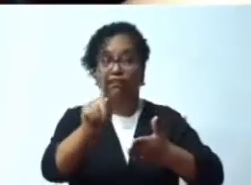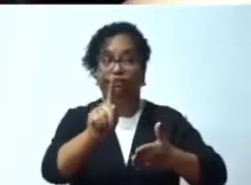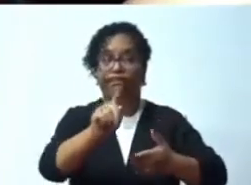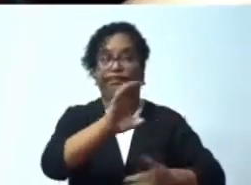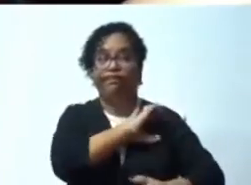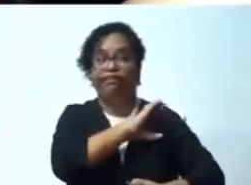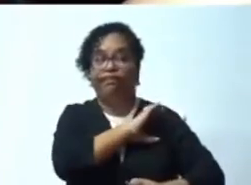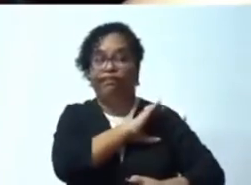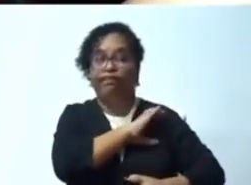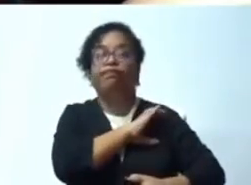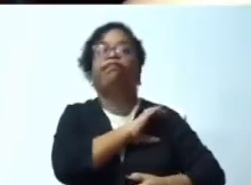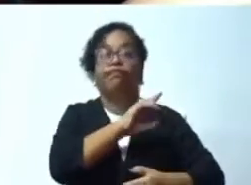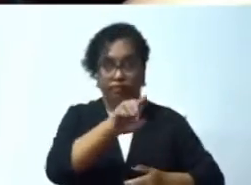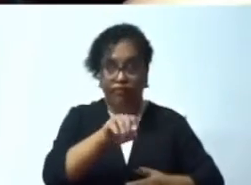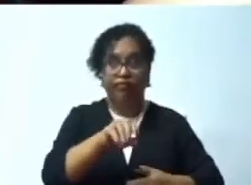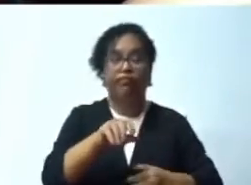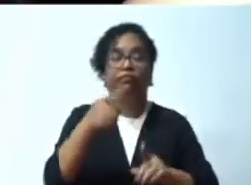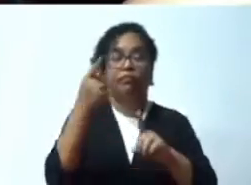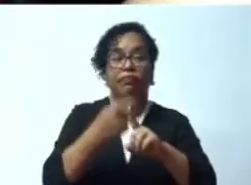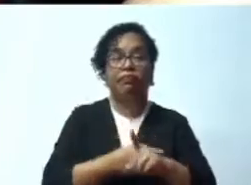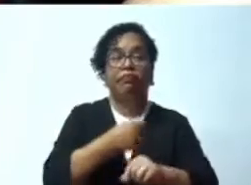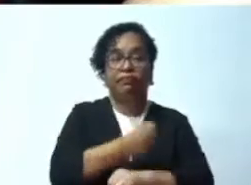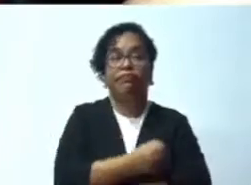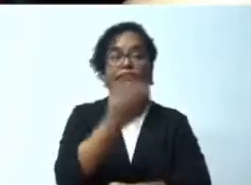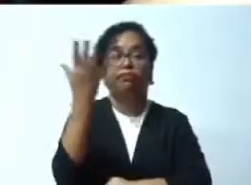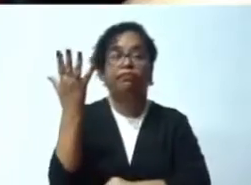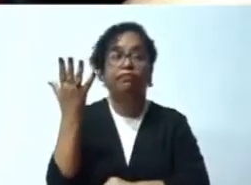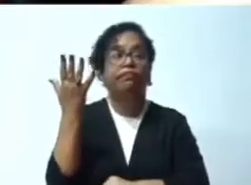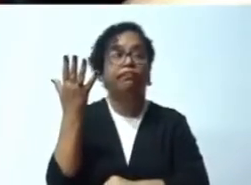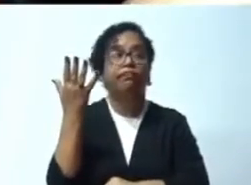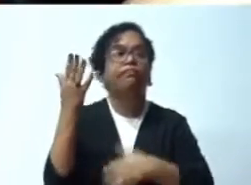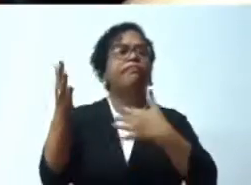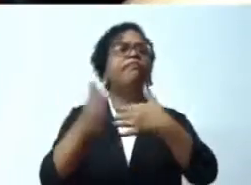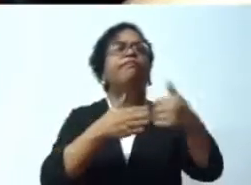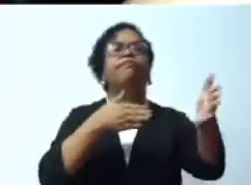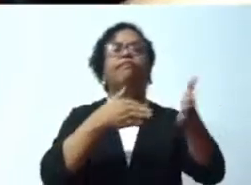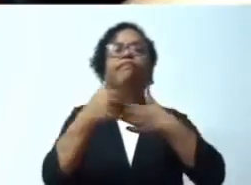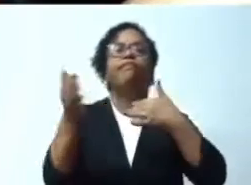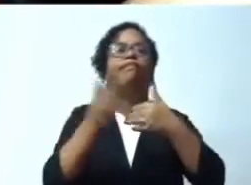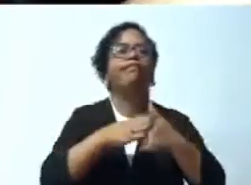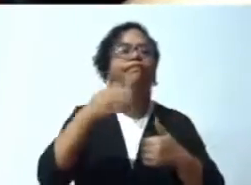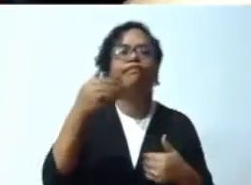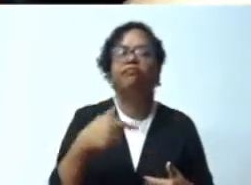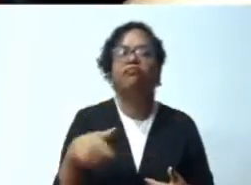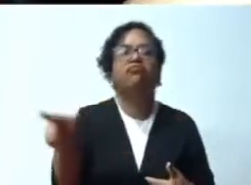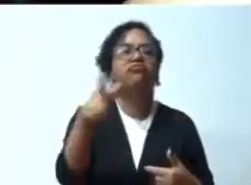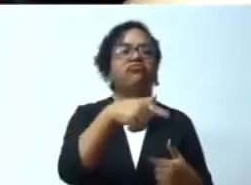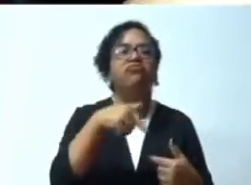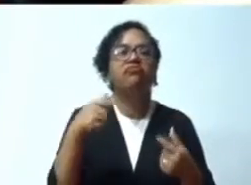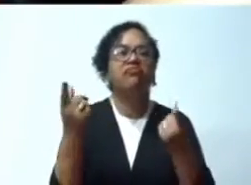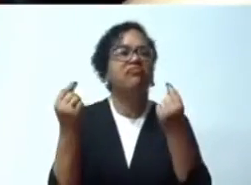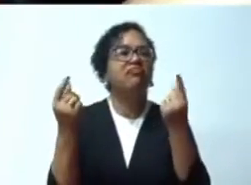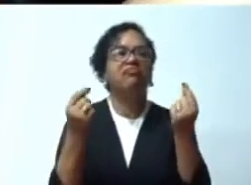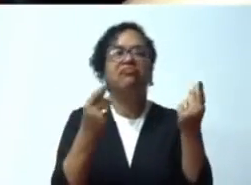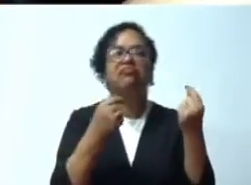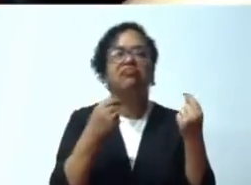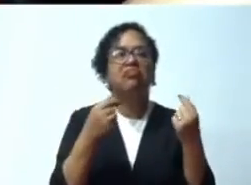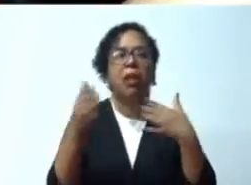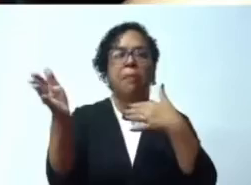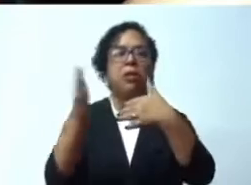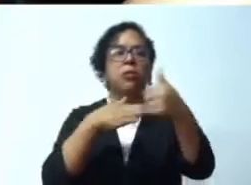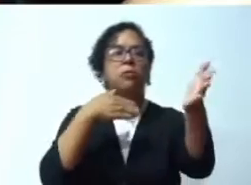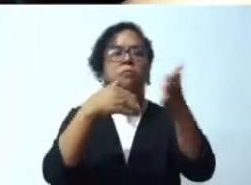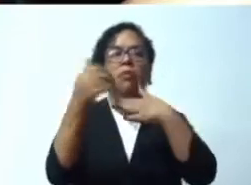en marzo, recientemente. Y no importa lo que ustedes hagan, y yo voy a hablar con nombre, porque